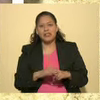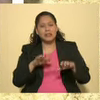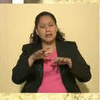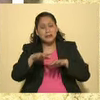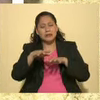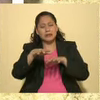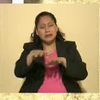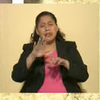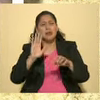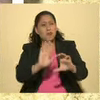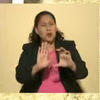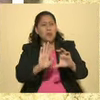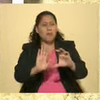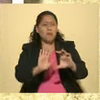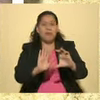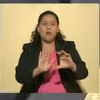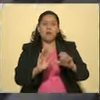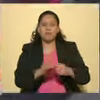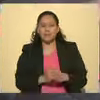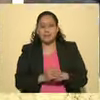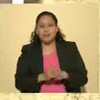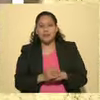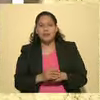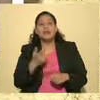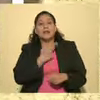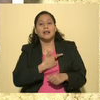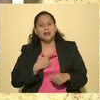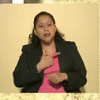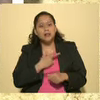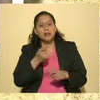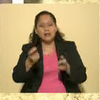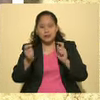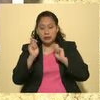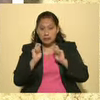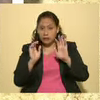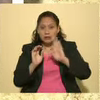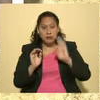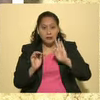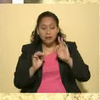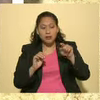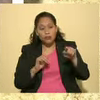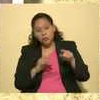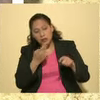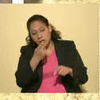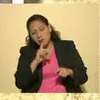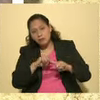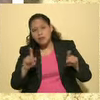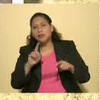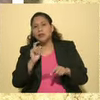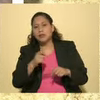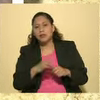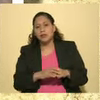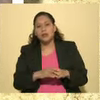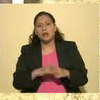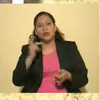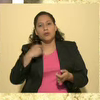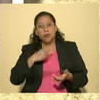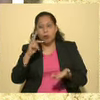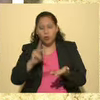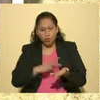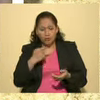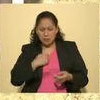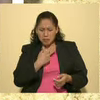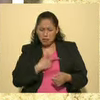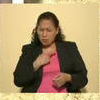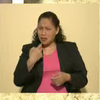tráfico, los claxonazos. ¿Qué te gustaría haber sido de no ser lo que eres? Volver a ser lo que soy. Me gusta